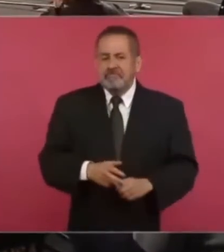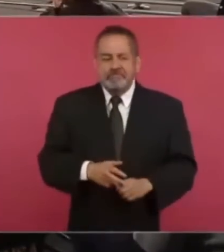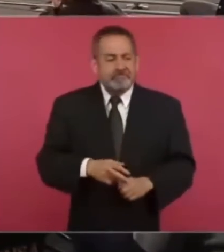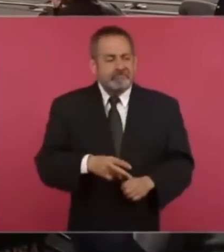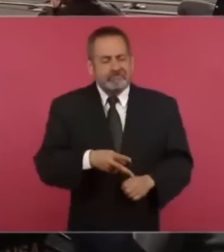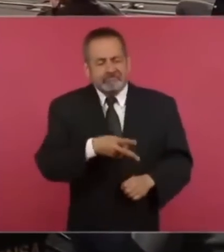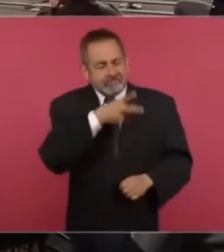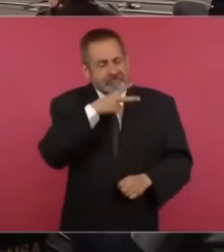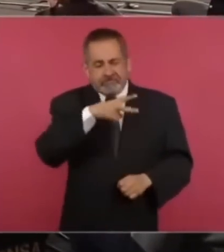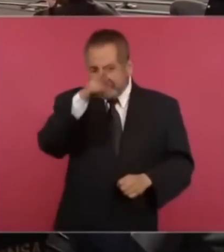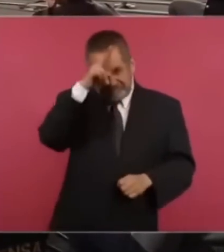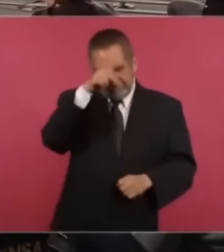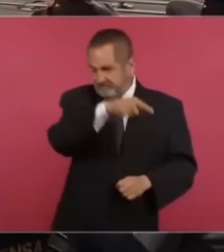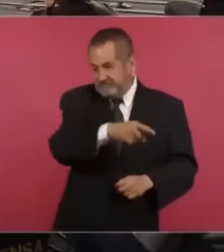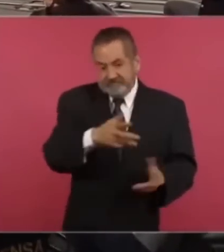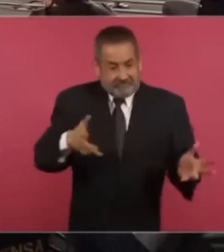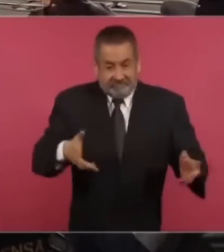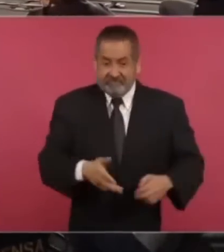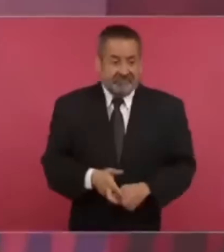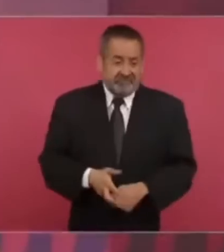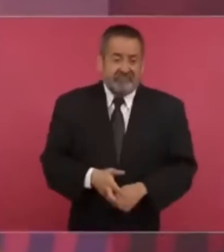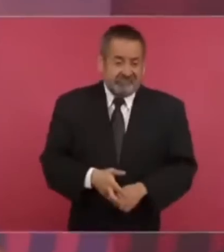muy ignorantes.